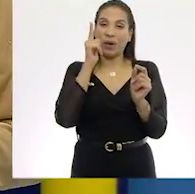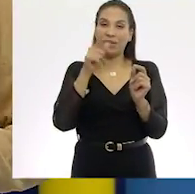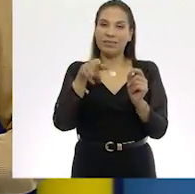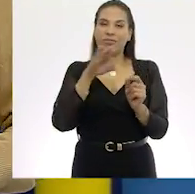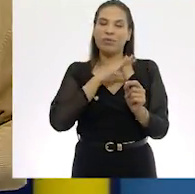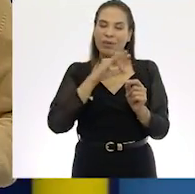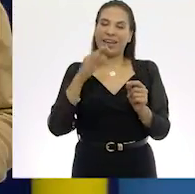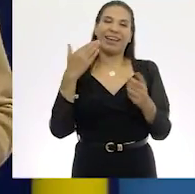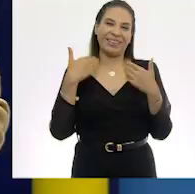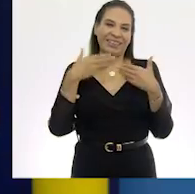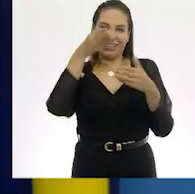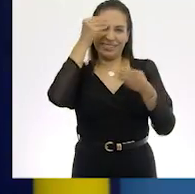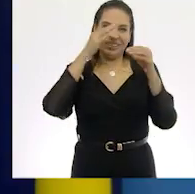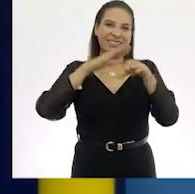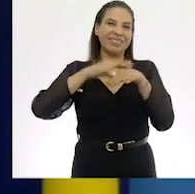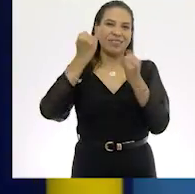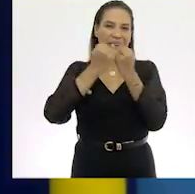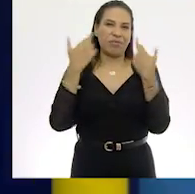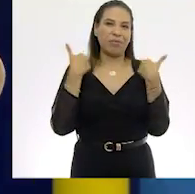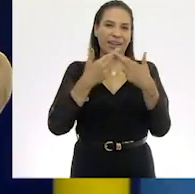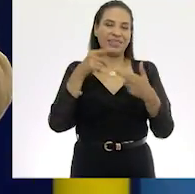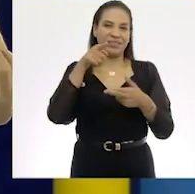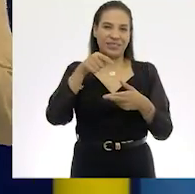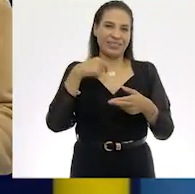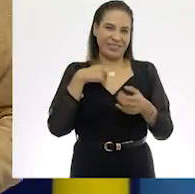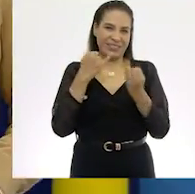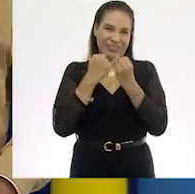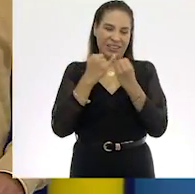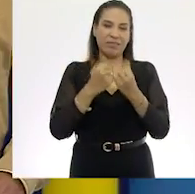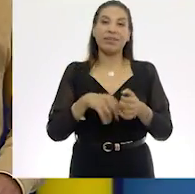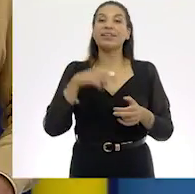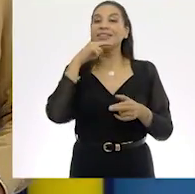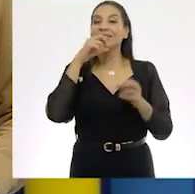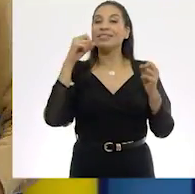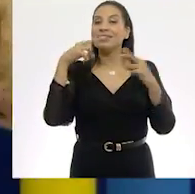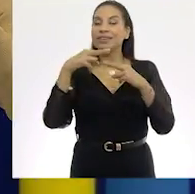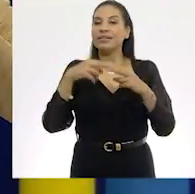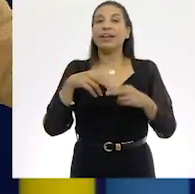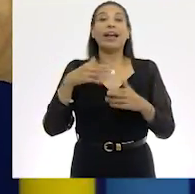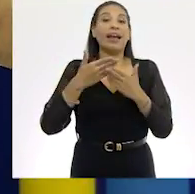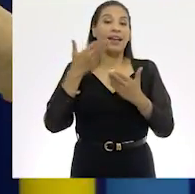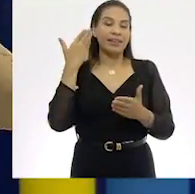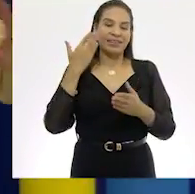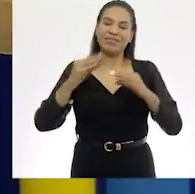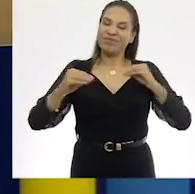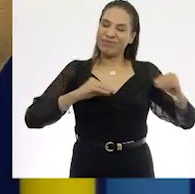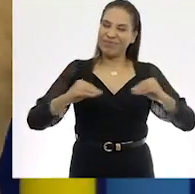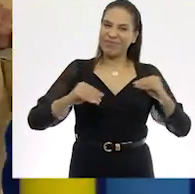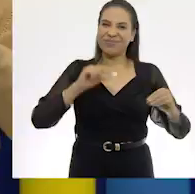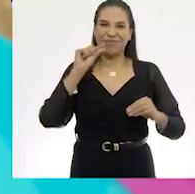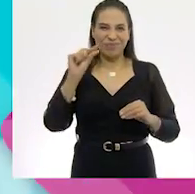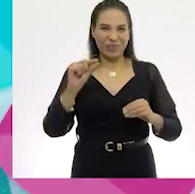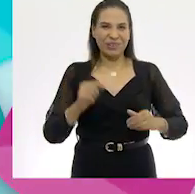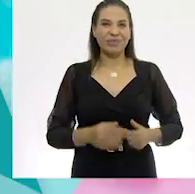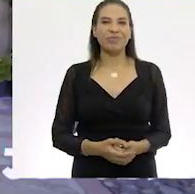disfrutado tanto como el maestro Víctor y yo. Hasta la próxima. Pero antes, a movernos un poco.